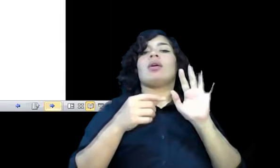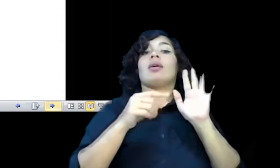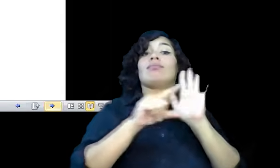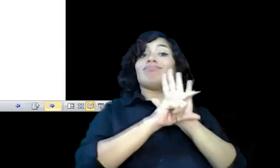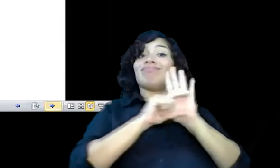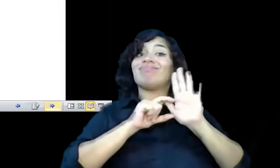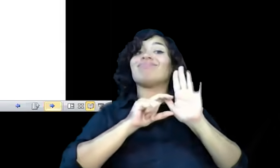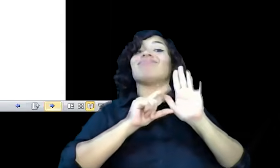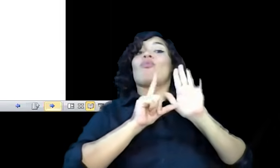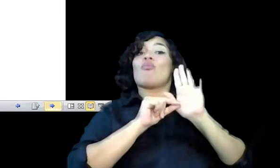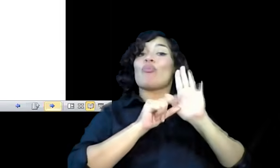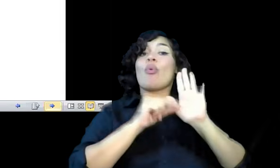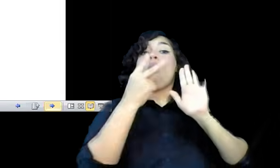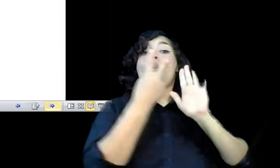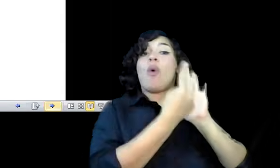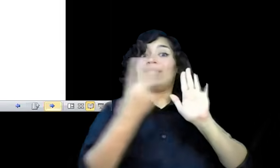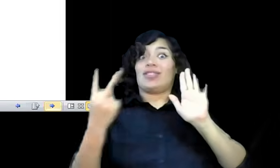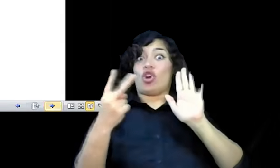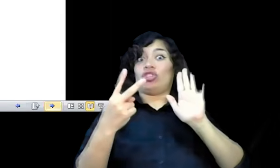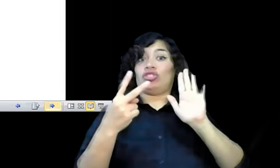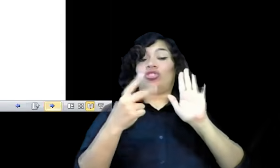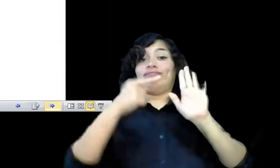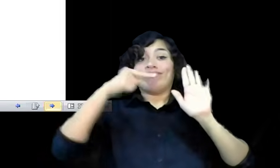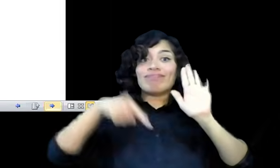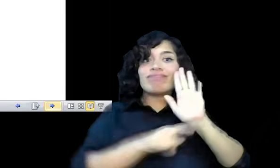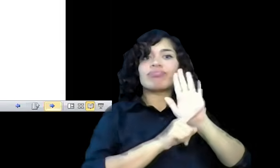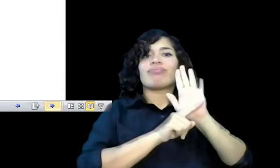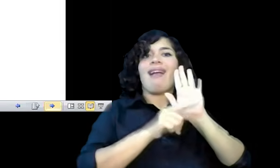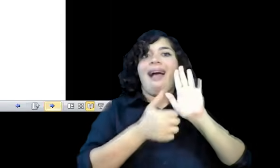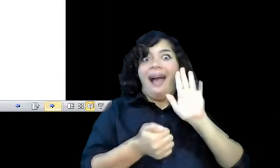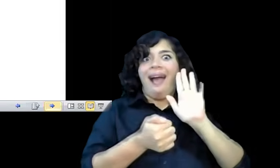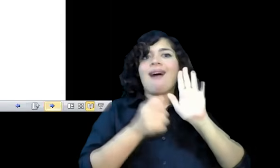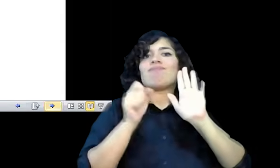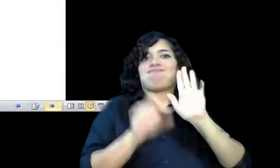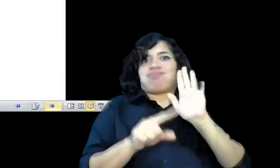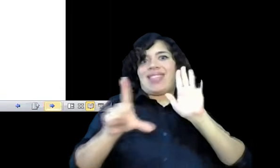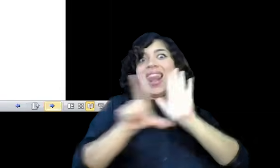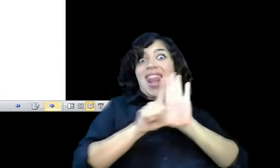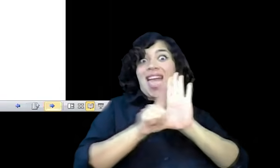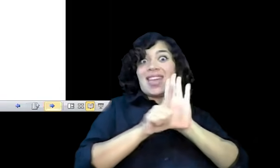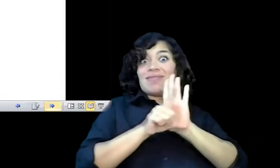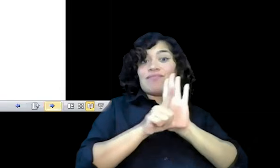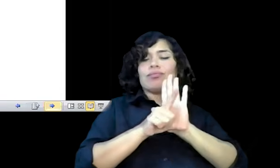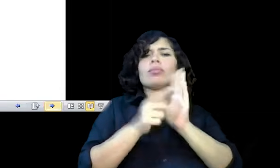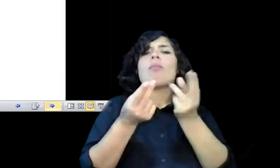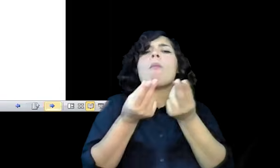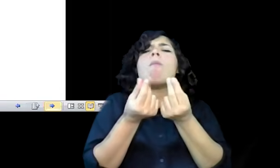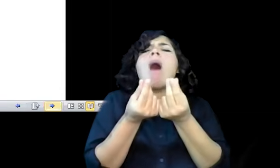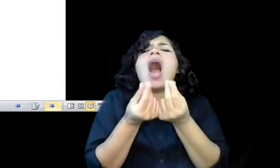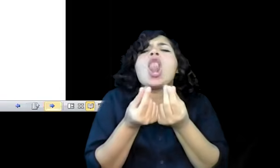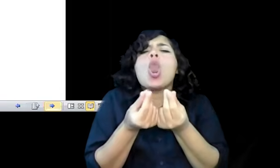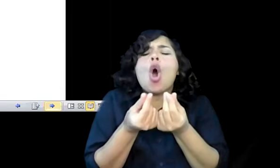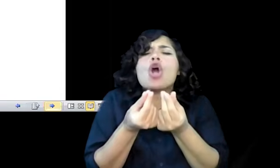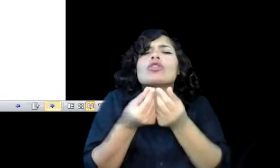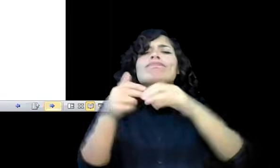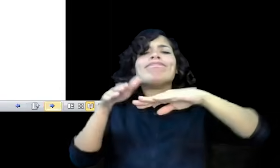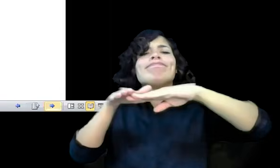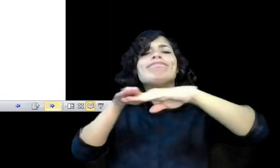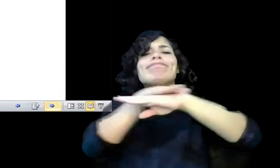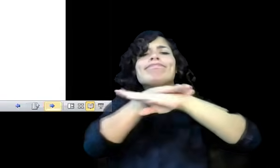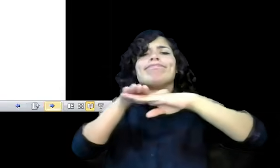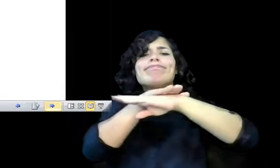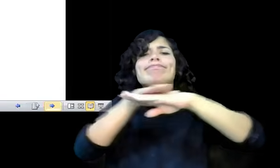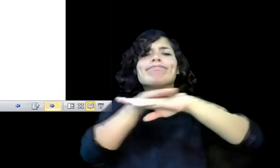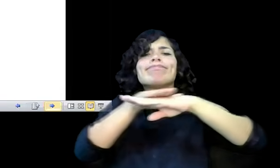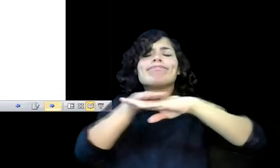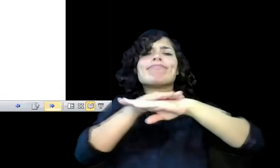22, inciso A de la ley, su monto no supere el mínimo no imponible para